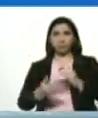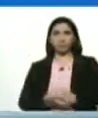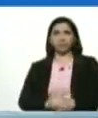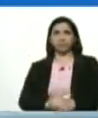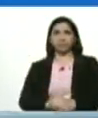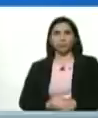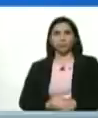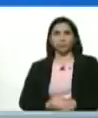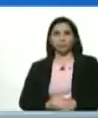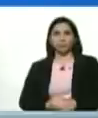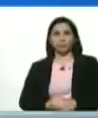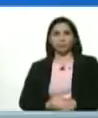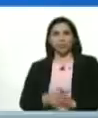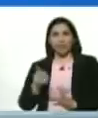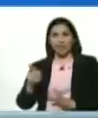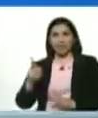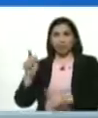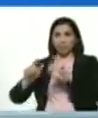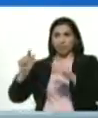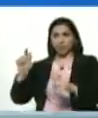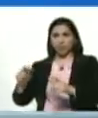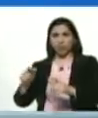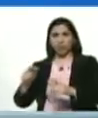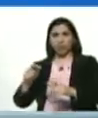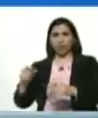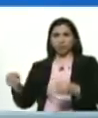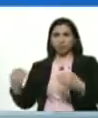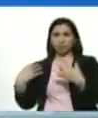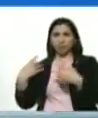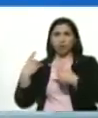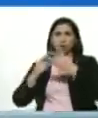porque son casos producidos en el exterior